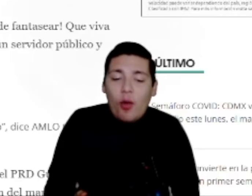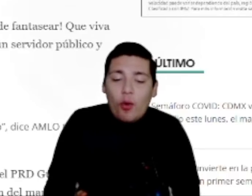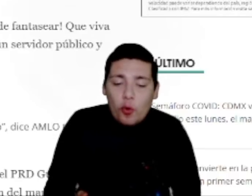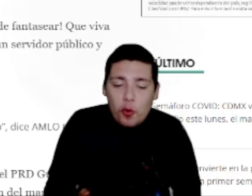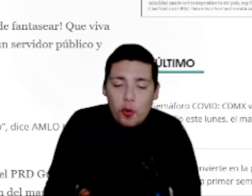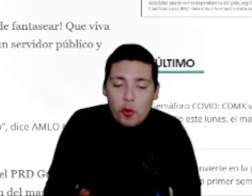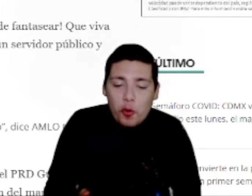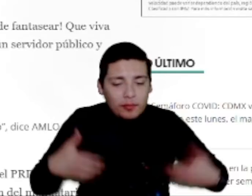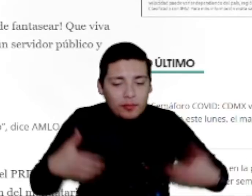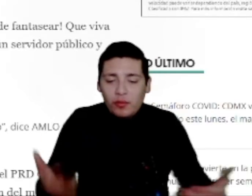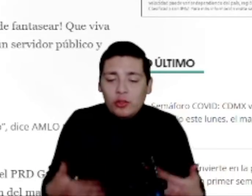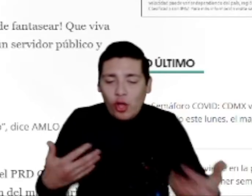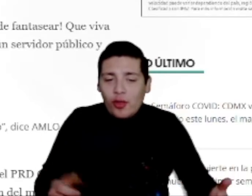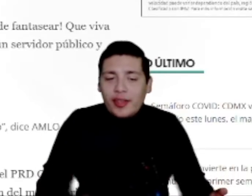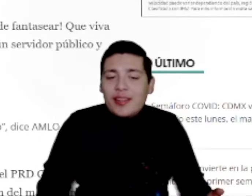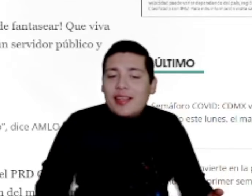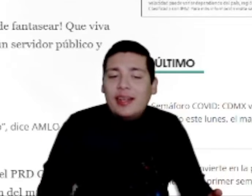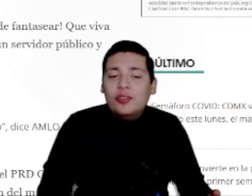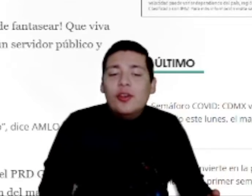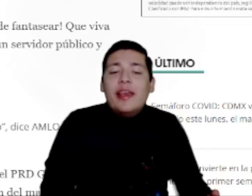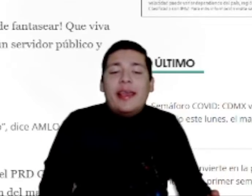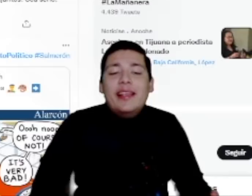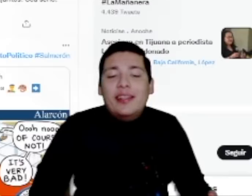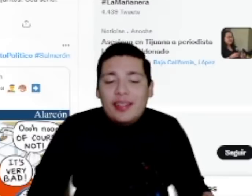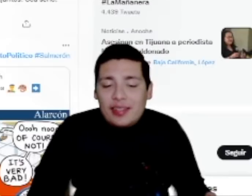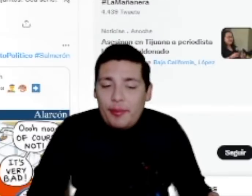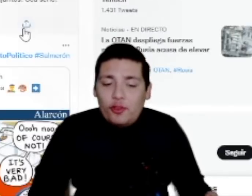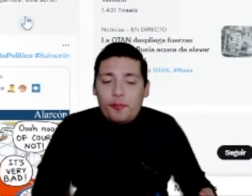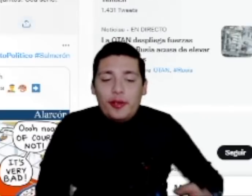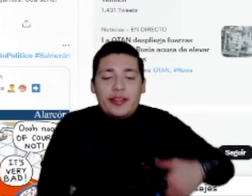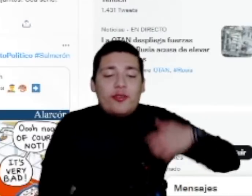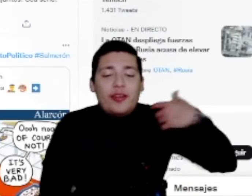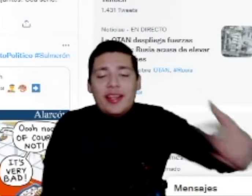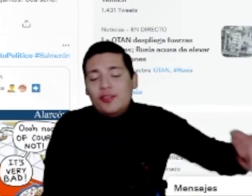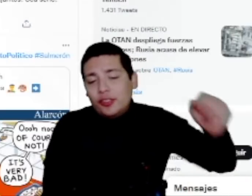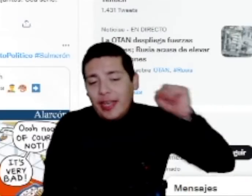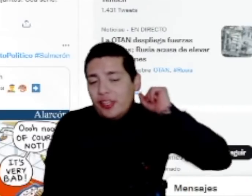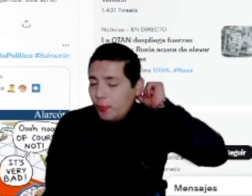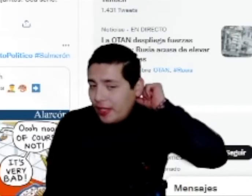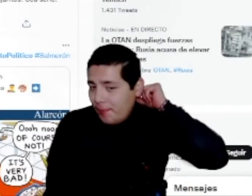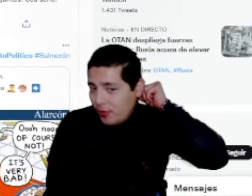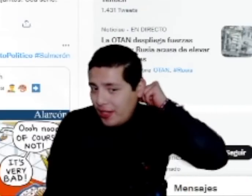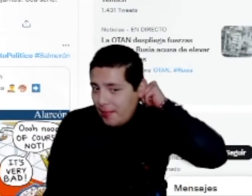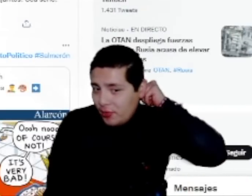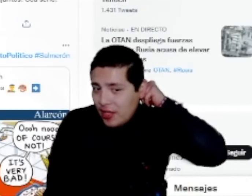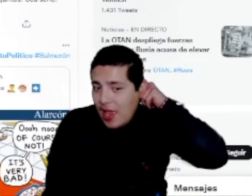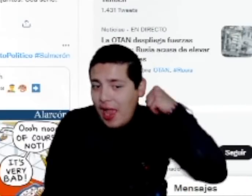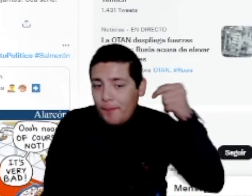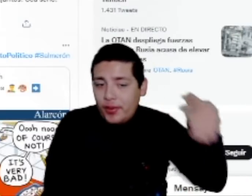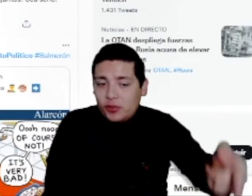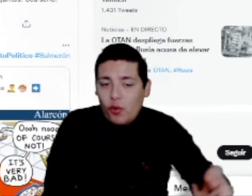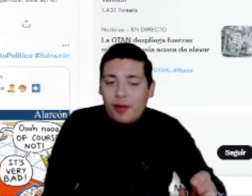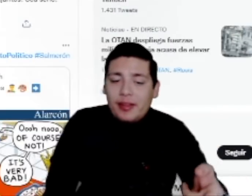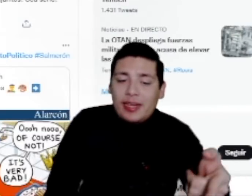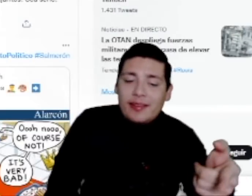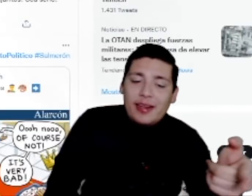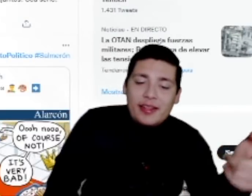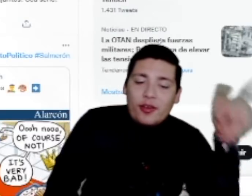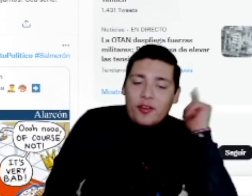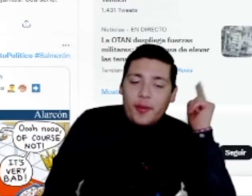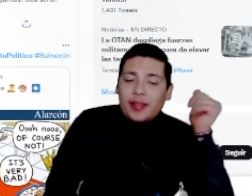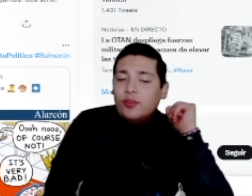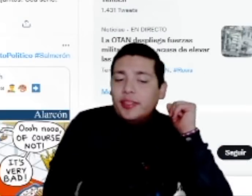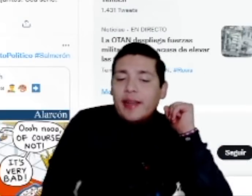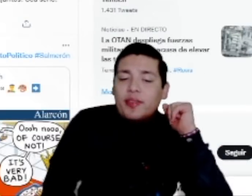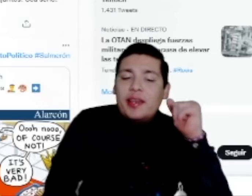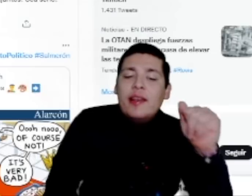Venezuela o Cuba. Todo criticando este testamento político. En redes sociales, por ejemplo, tenemos a Pascual Beltrán del Río,